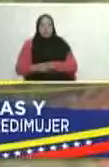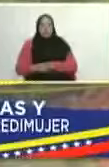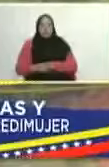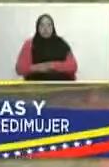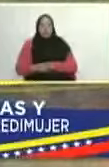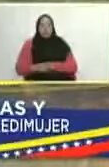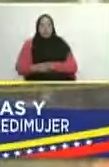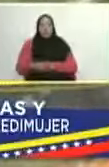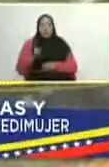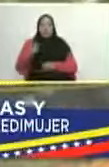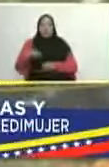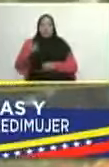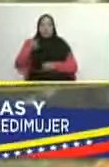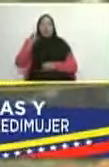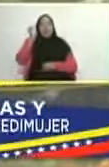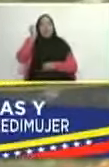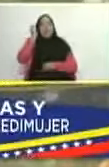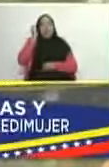con Credi Mujer,